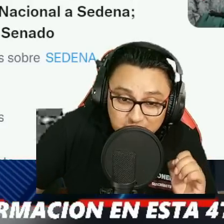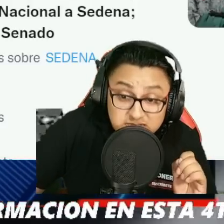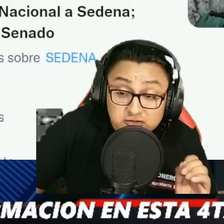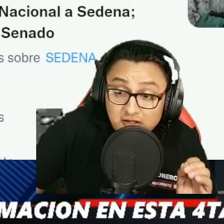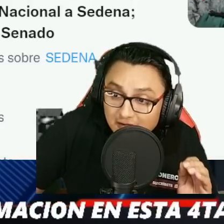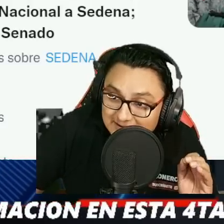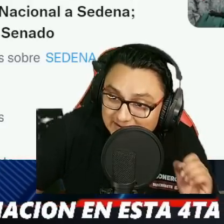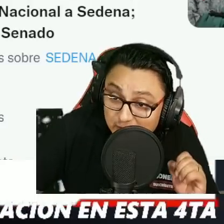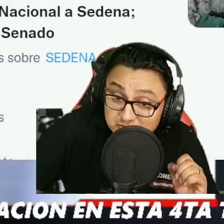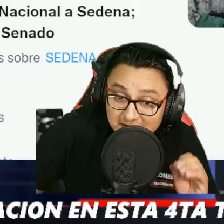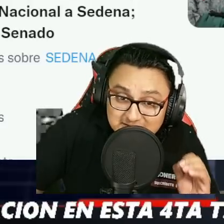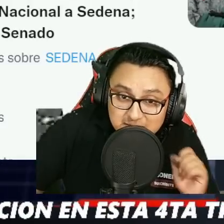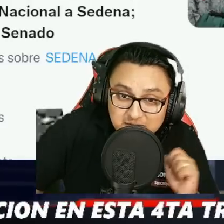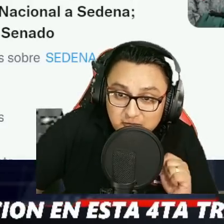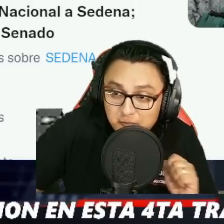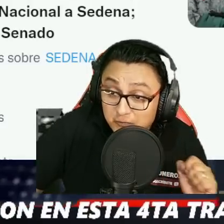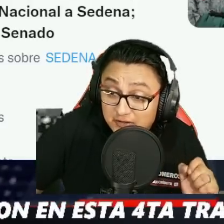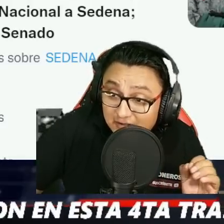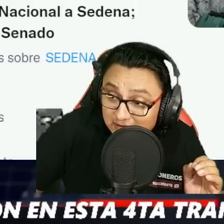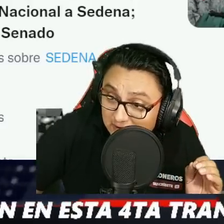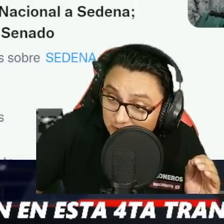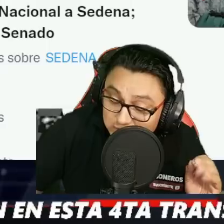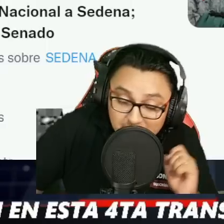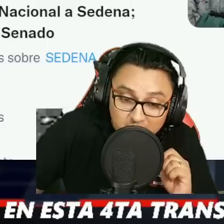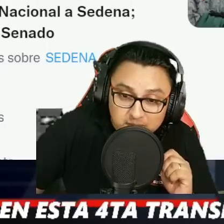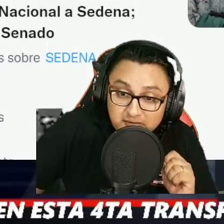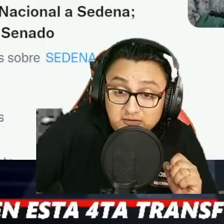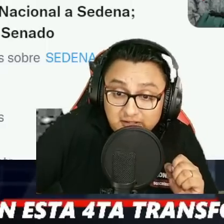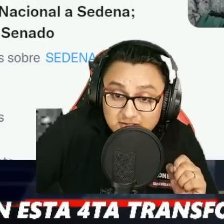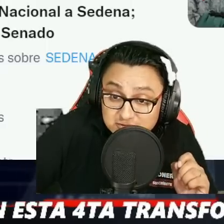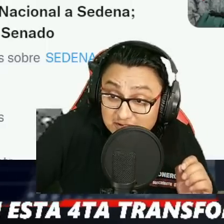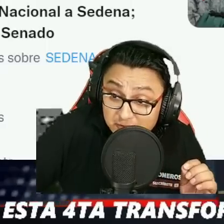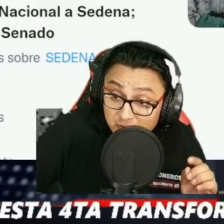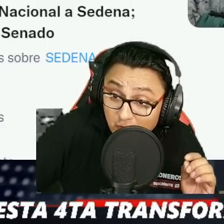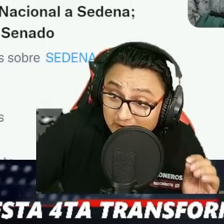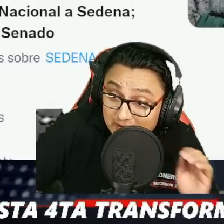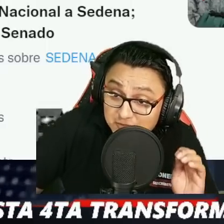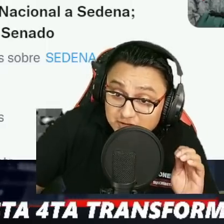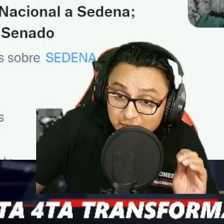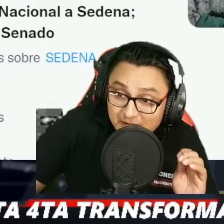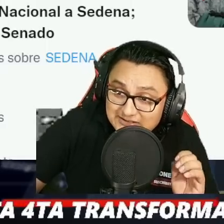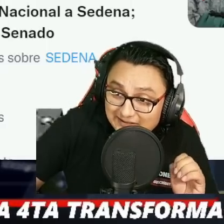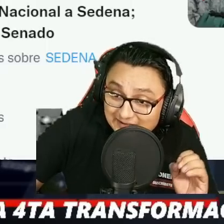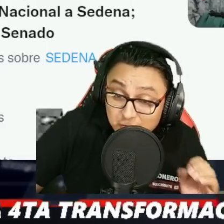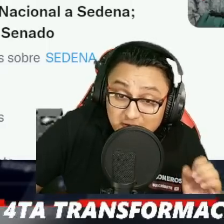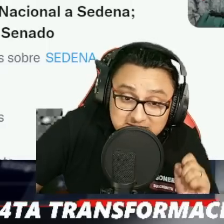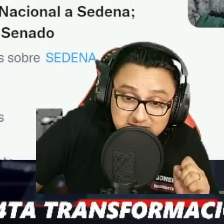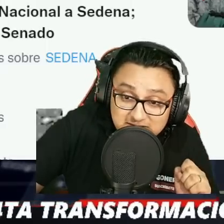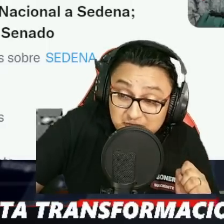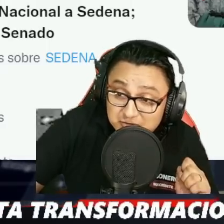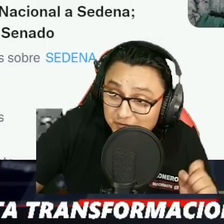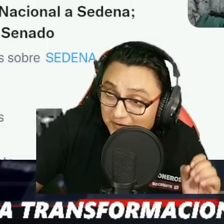esta ocasión les traemos este video porque nos lo habían compartido en redes sociales, pero no creíamos que fuera cierta toda